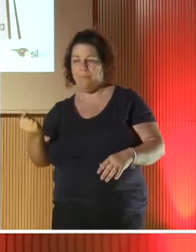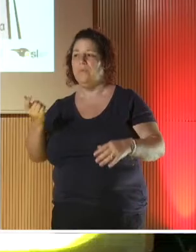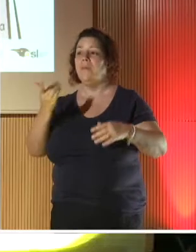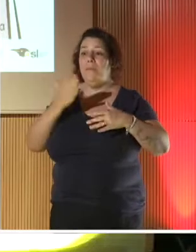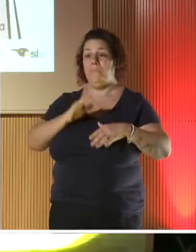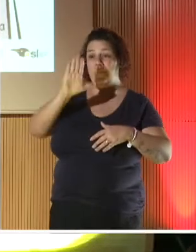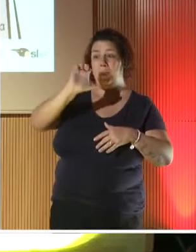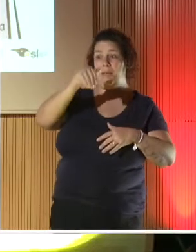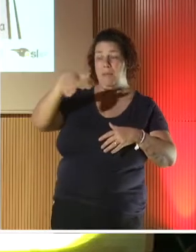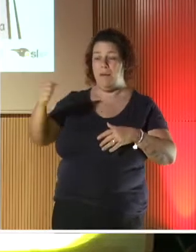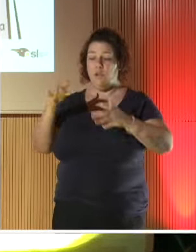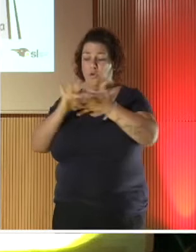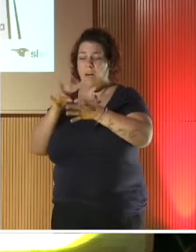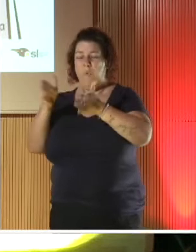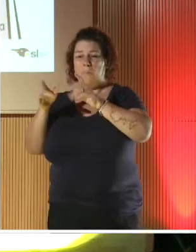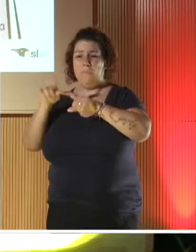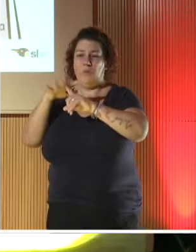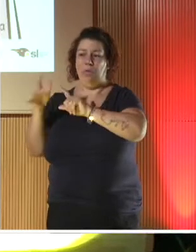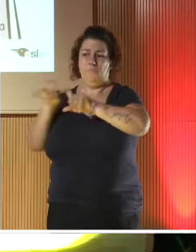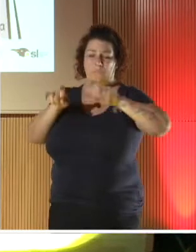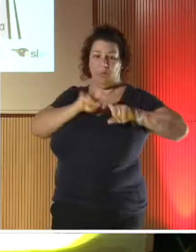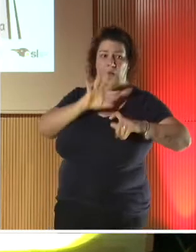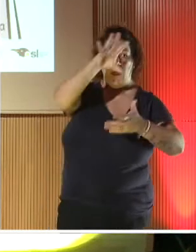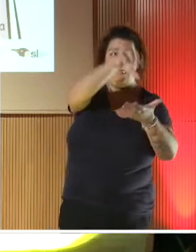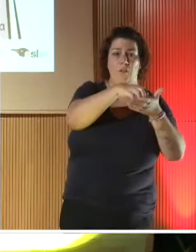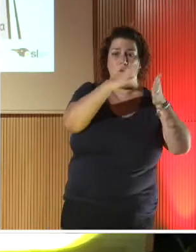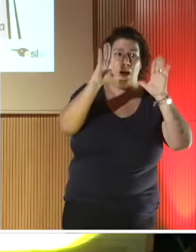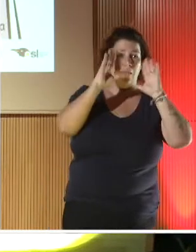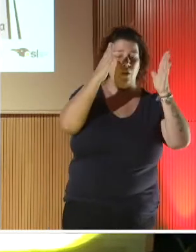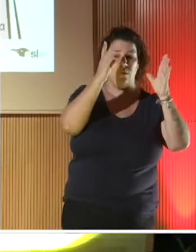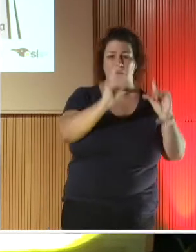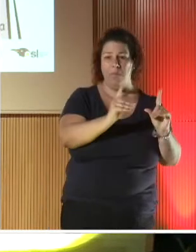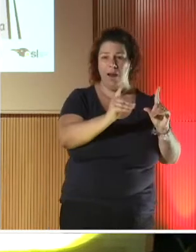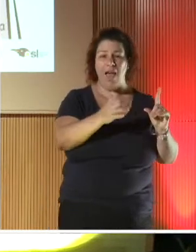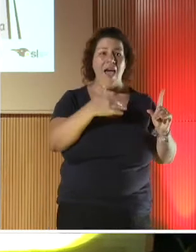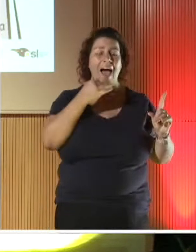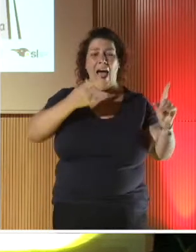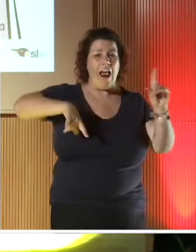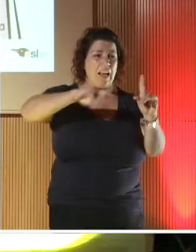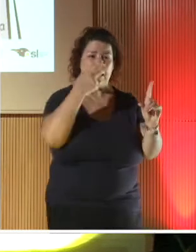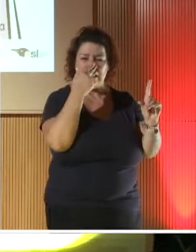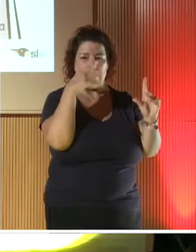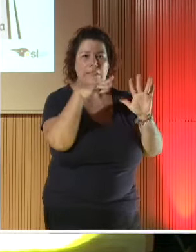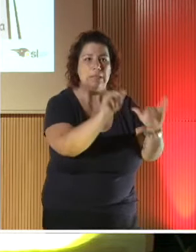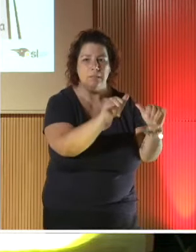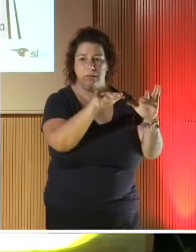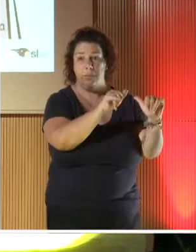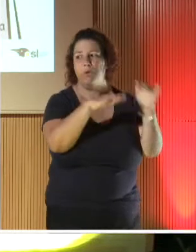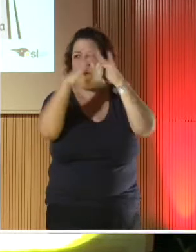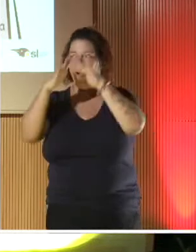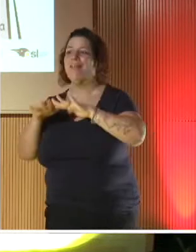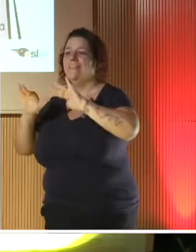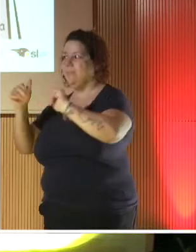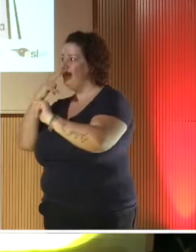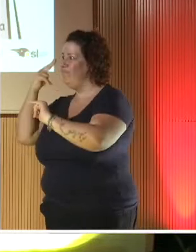todo cuando dio esa regresión, en el centro de atención temprana no había nada absolutamente que fuese de su interés, nada. Pero en casa sí. Y